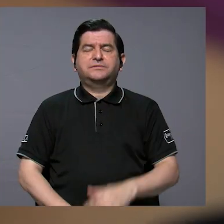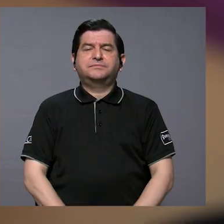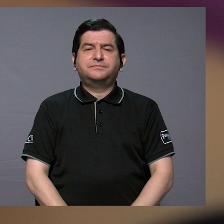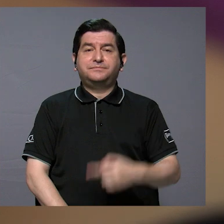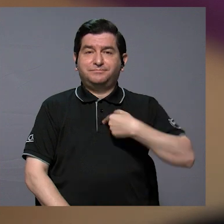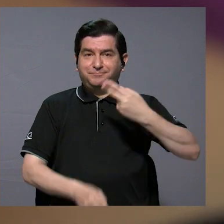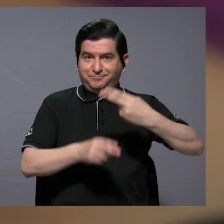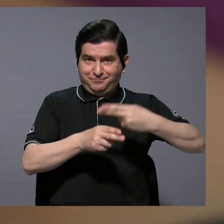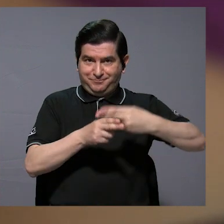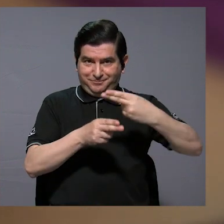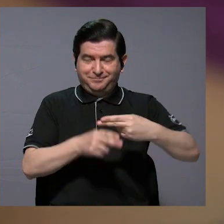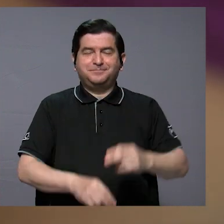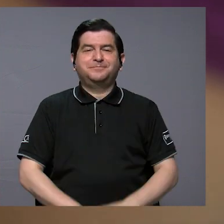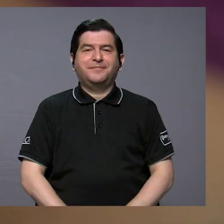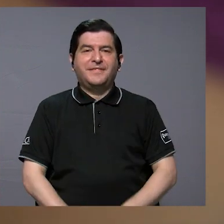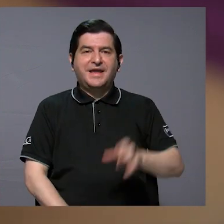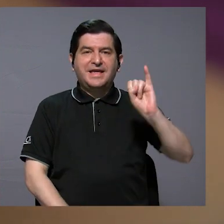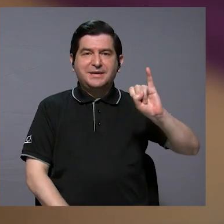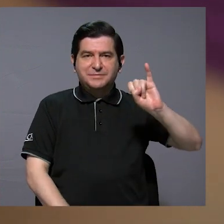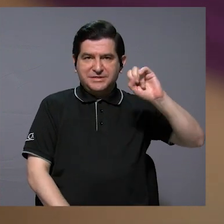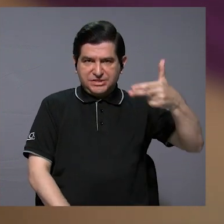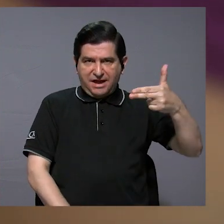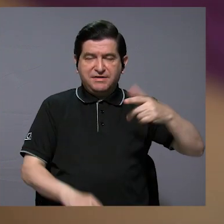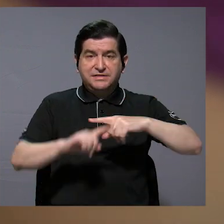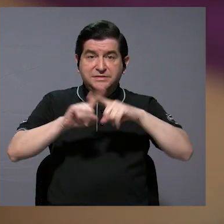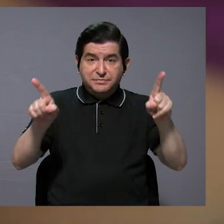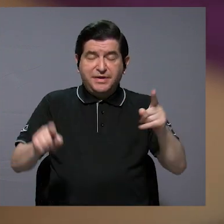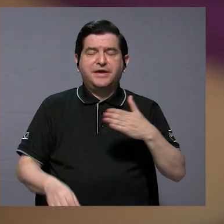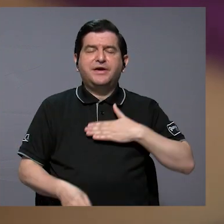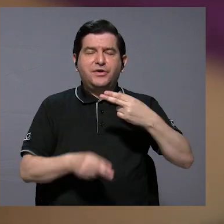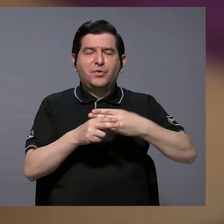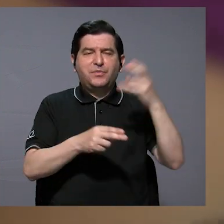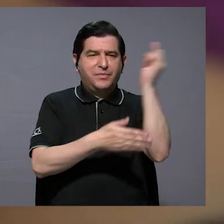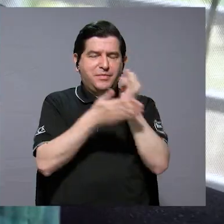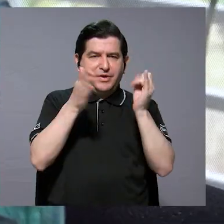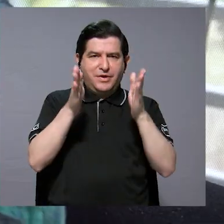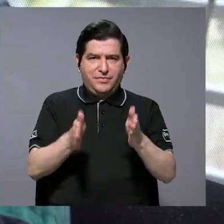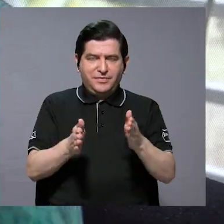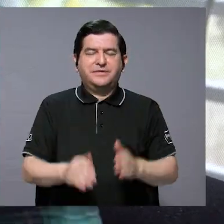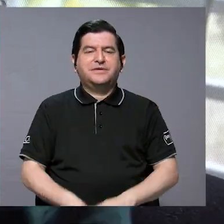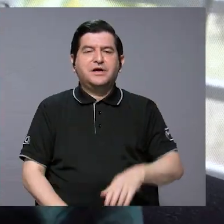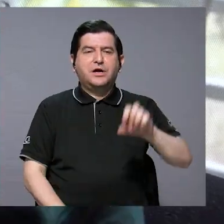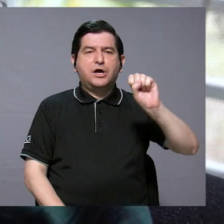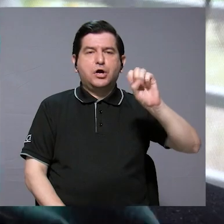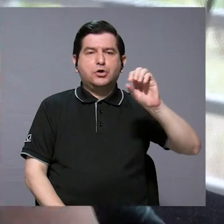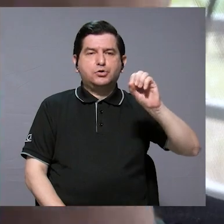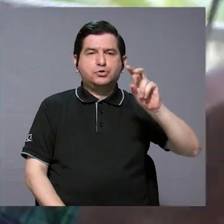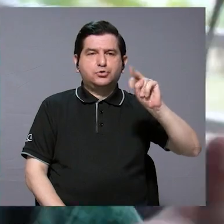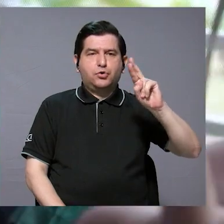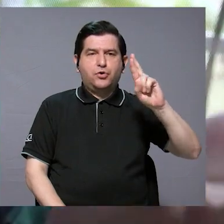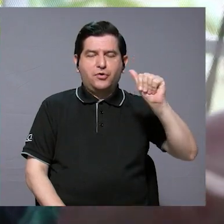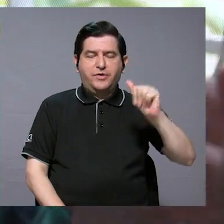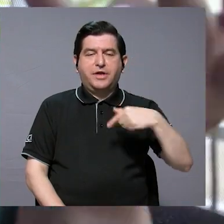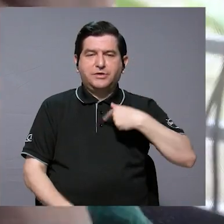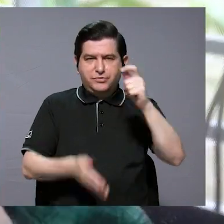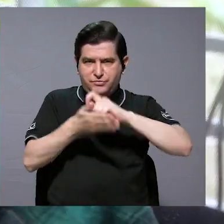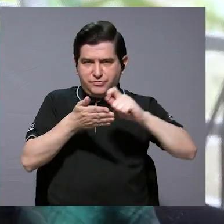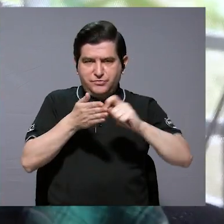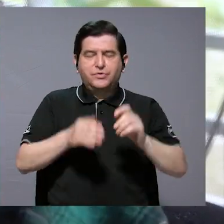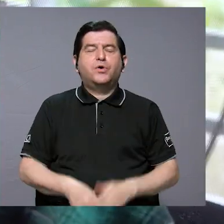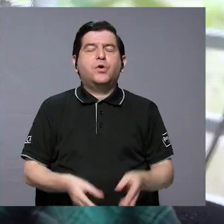se sientan tan solos tampoco. Yo me llamo Yves Chávez, pero mi nombre artístico es